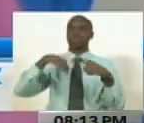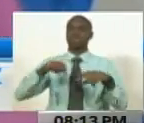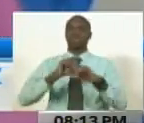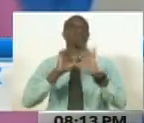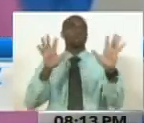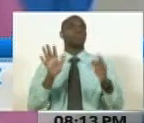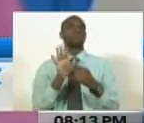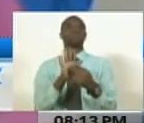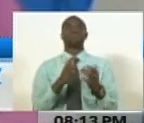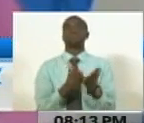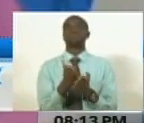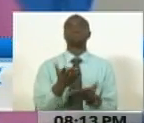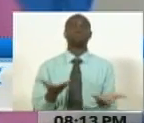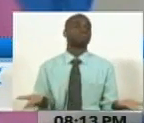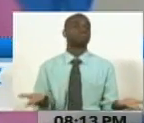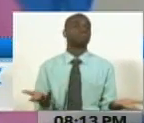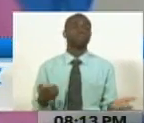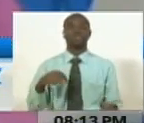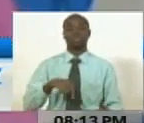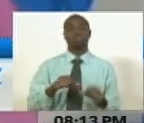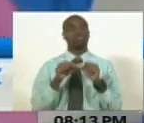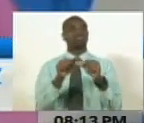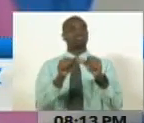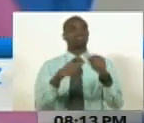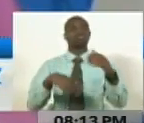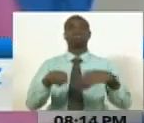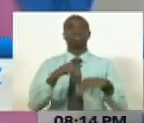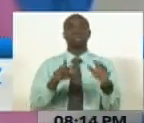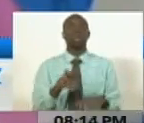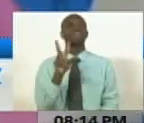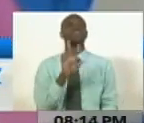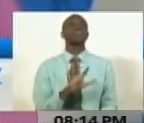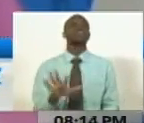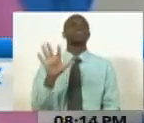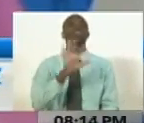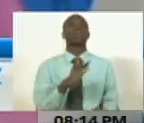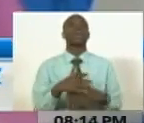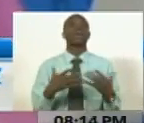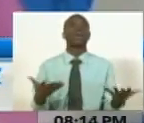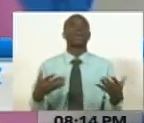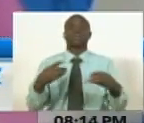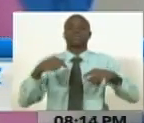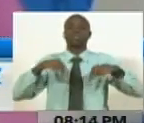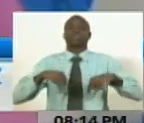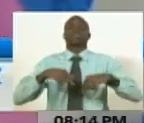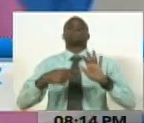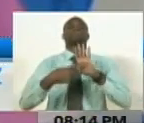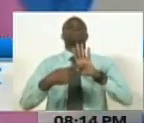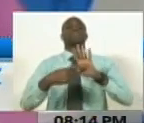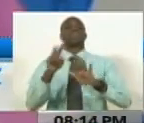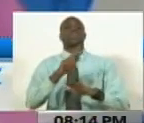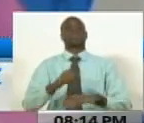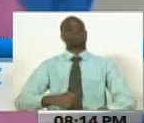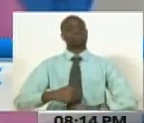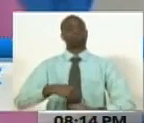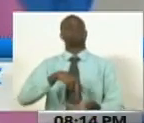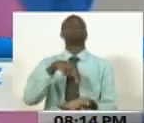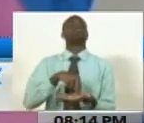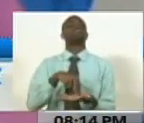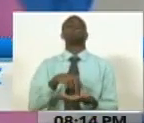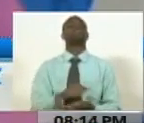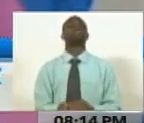desesperación porque se concrete la intervención de Venezuela. ¿Qué hacer? Esta